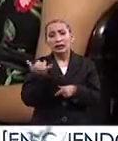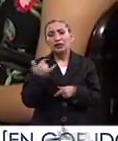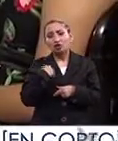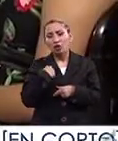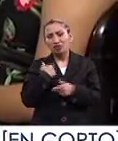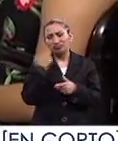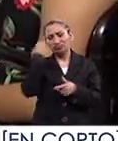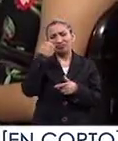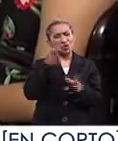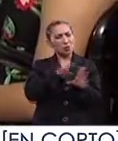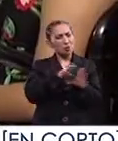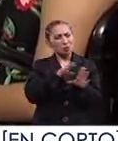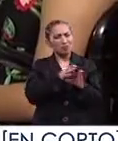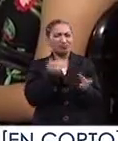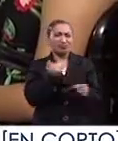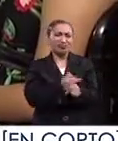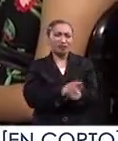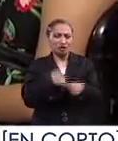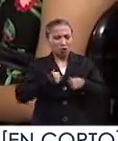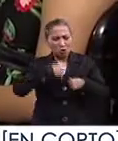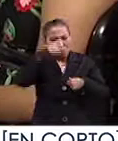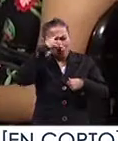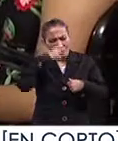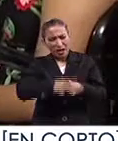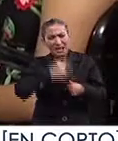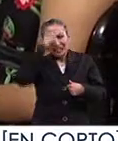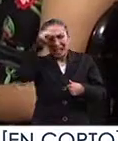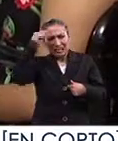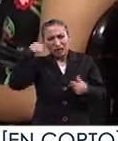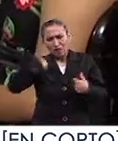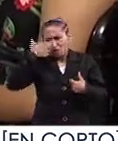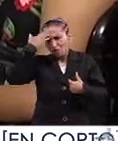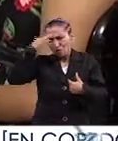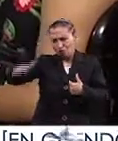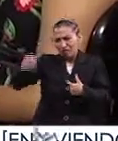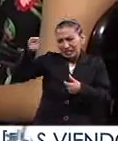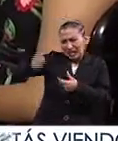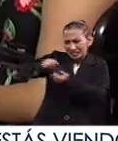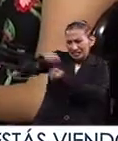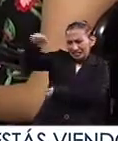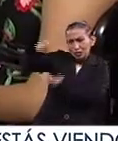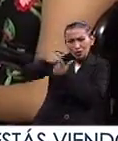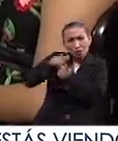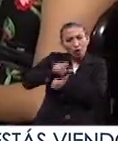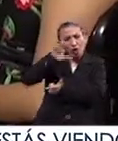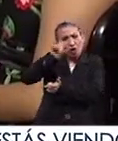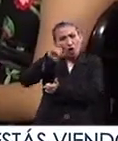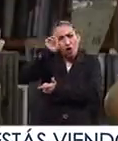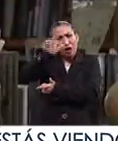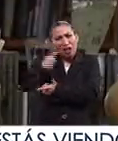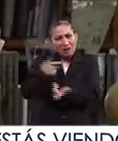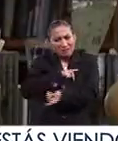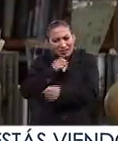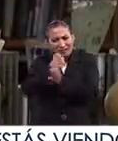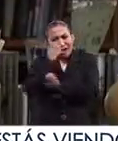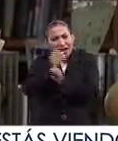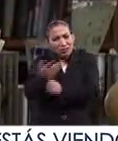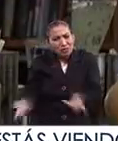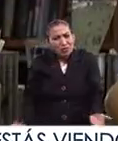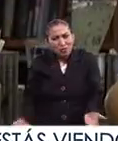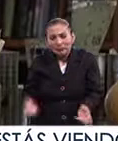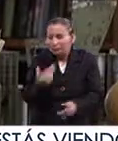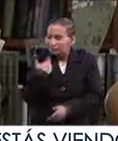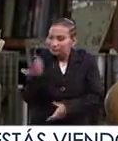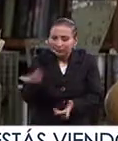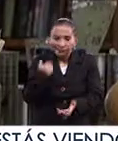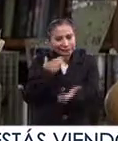estaba yo extrañado, ¿cómo es posible que yo siendo nayarita no conozca a fondo, uh-huh, la cultura de mi propio estado? Entonces